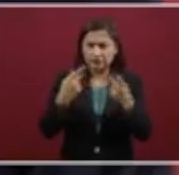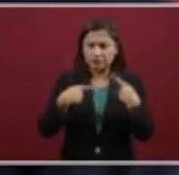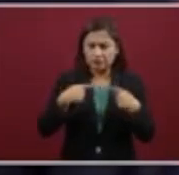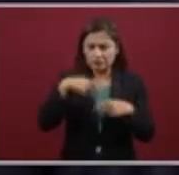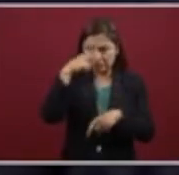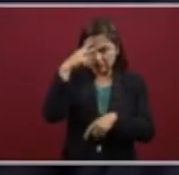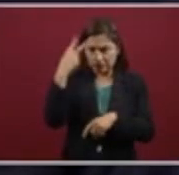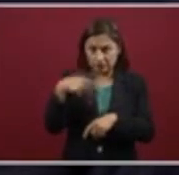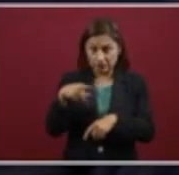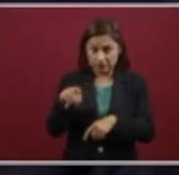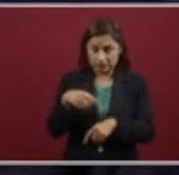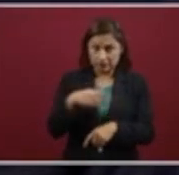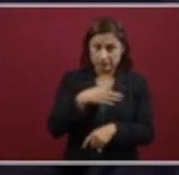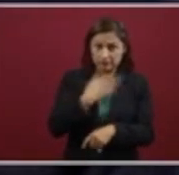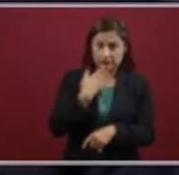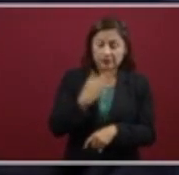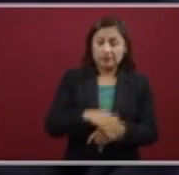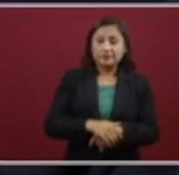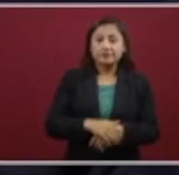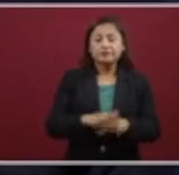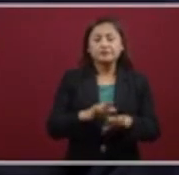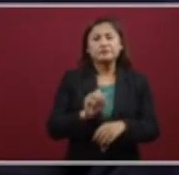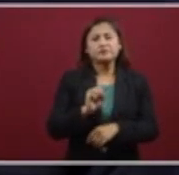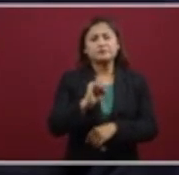muy seguro,